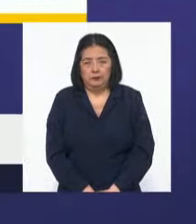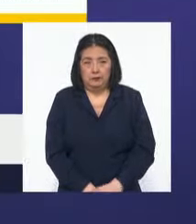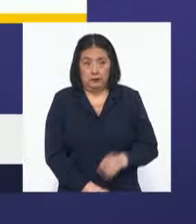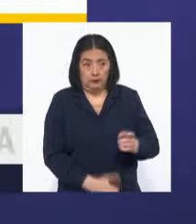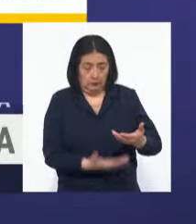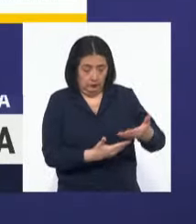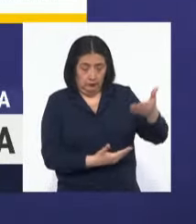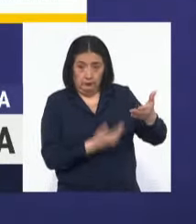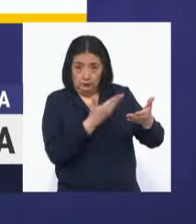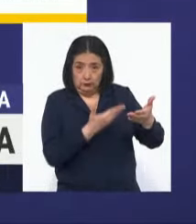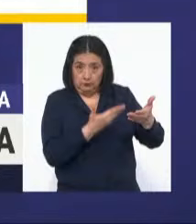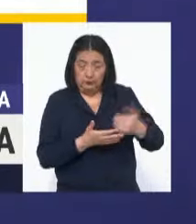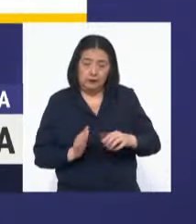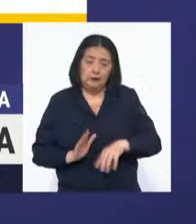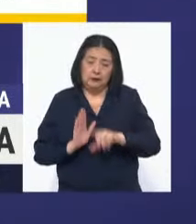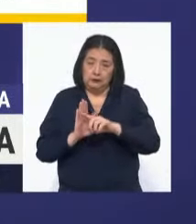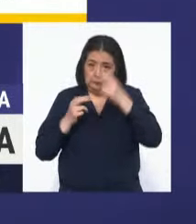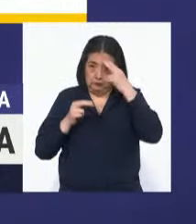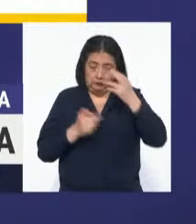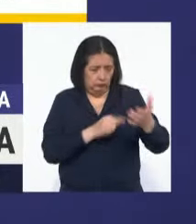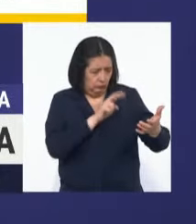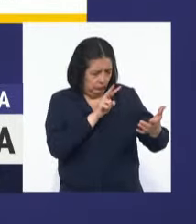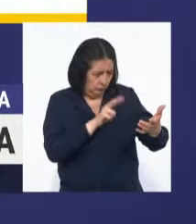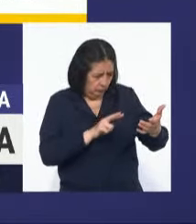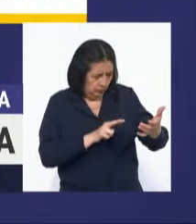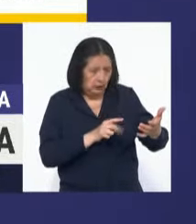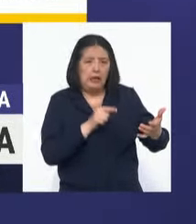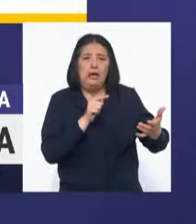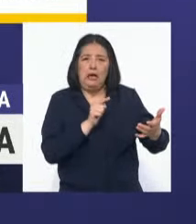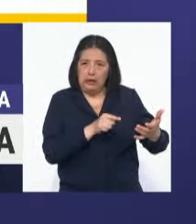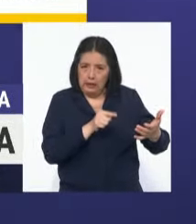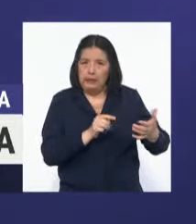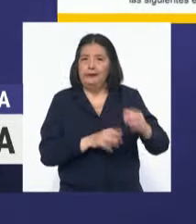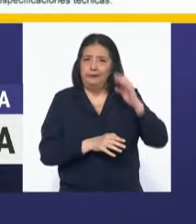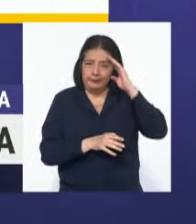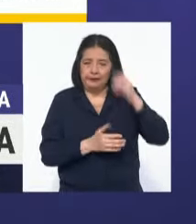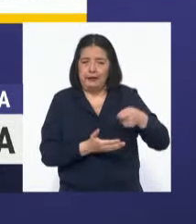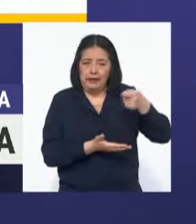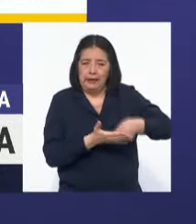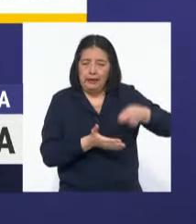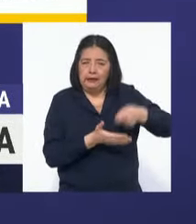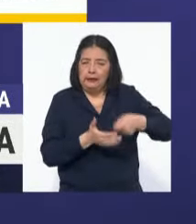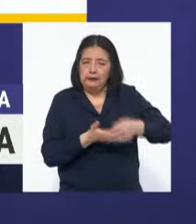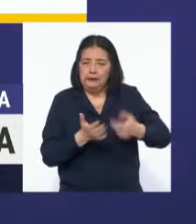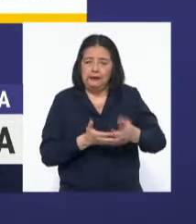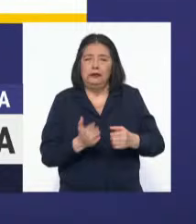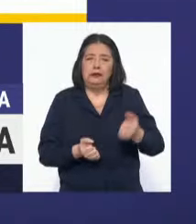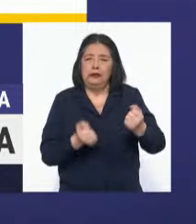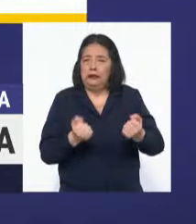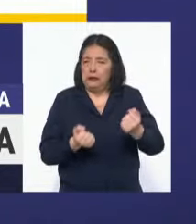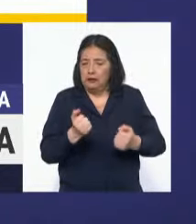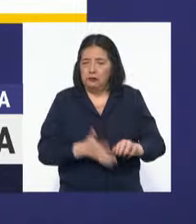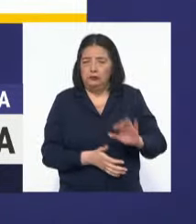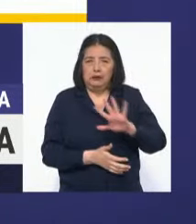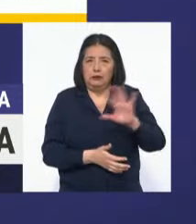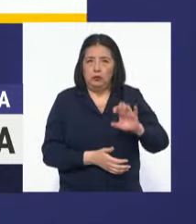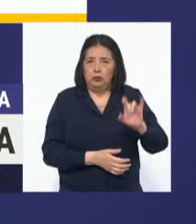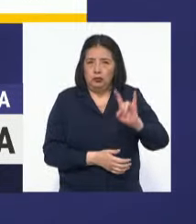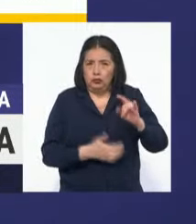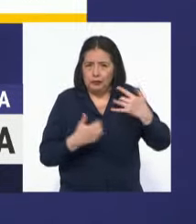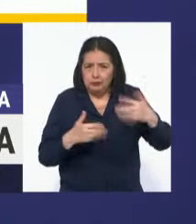Este documento al que Latina Noticias tuvo acceso revela la intención de la PNP de alquilar con urgencia 500 vehículos usados con